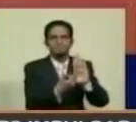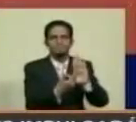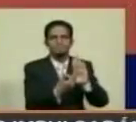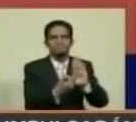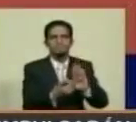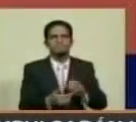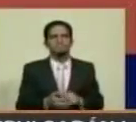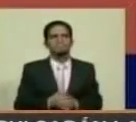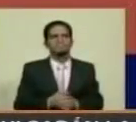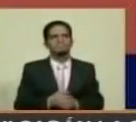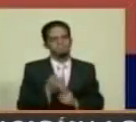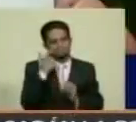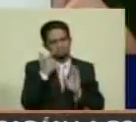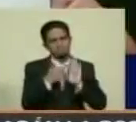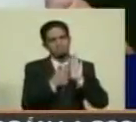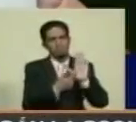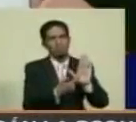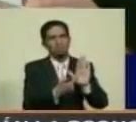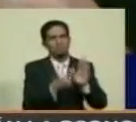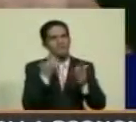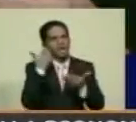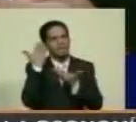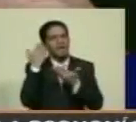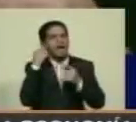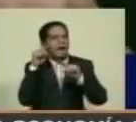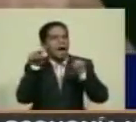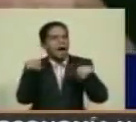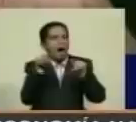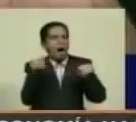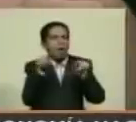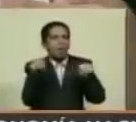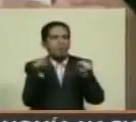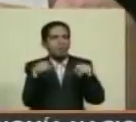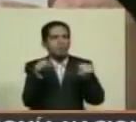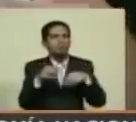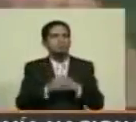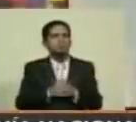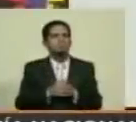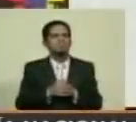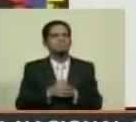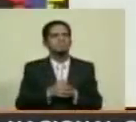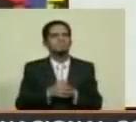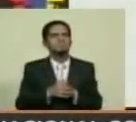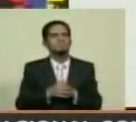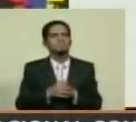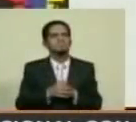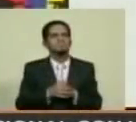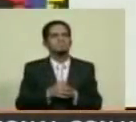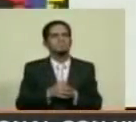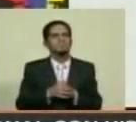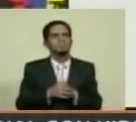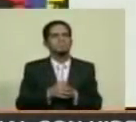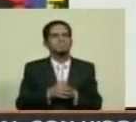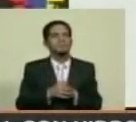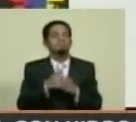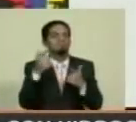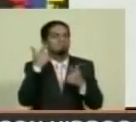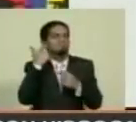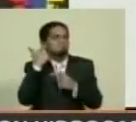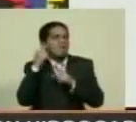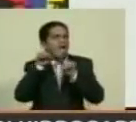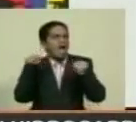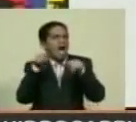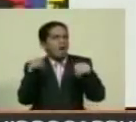pruebas. Vamos a mostrar unos audios. Por supuesto, esos audios ya no son infidencia, porque son los audios de